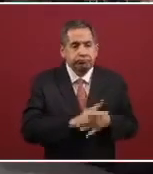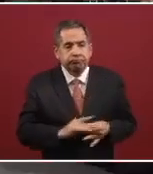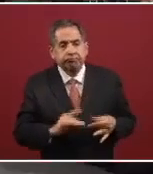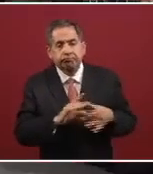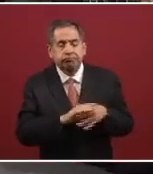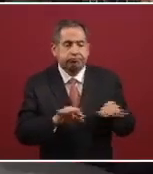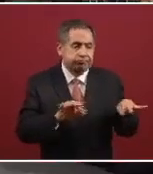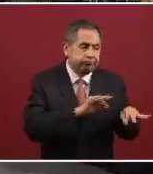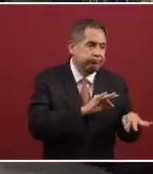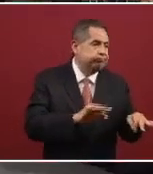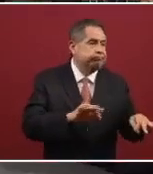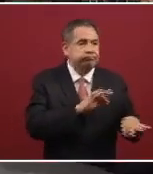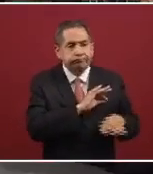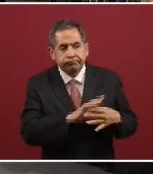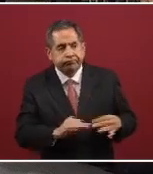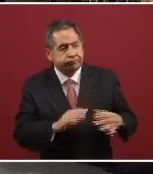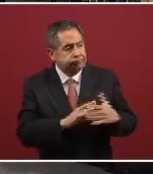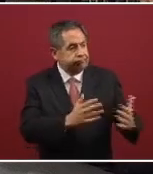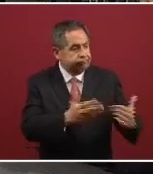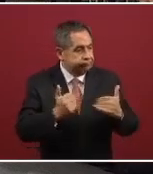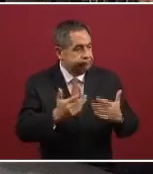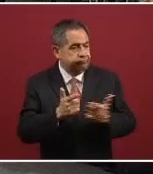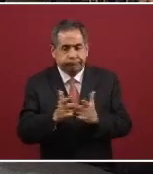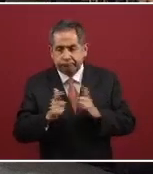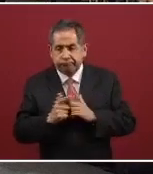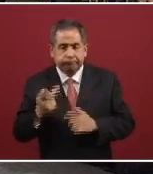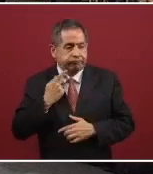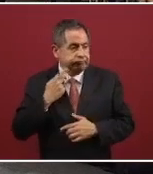en favor de un partido.